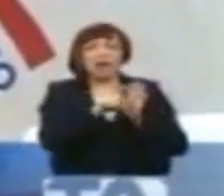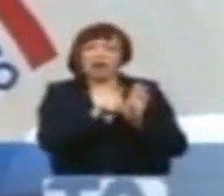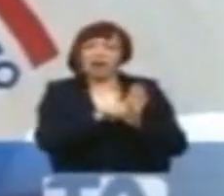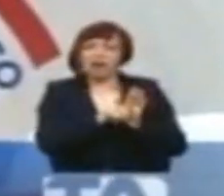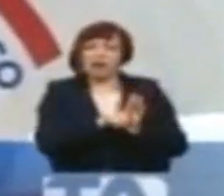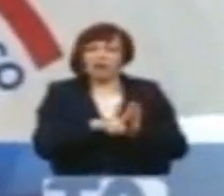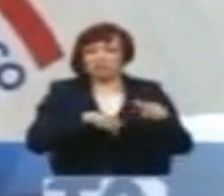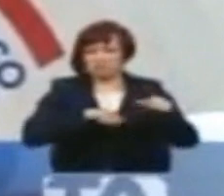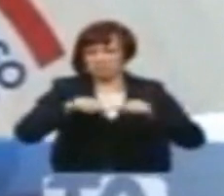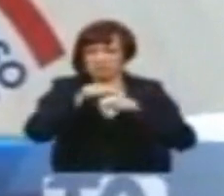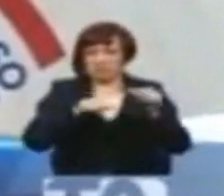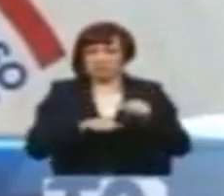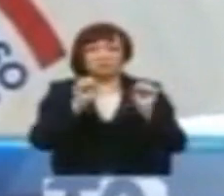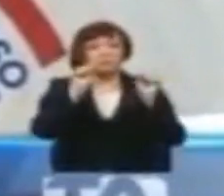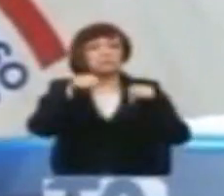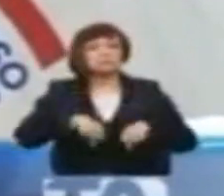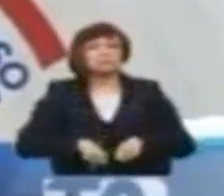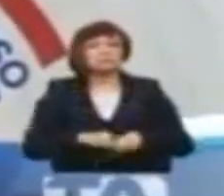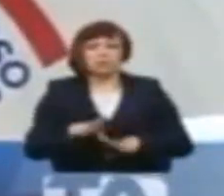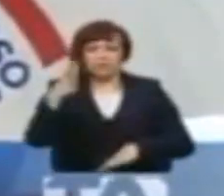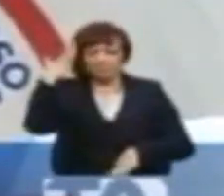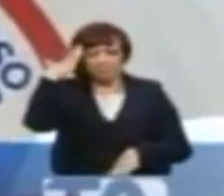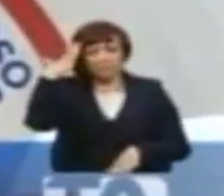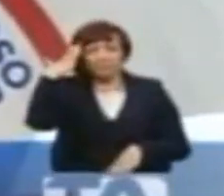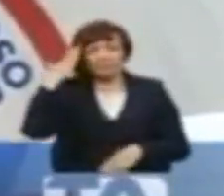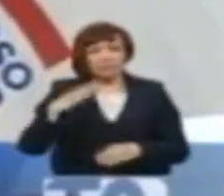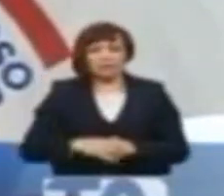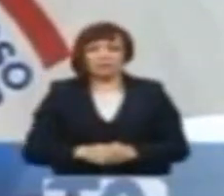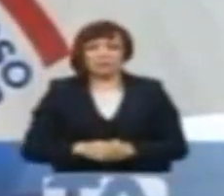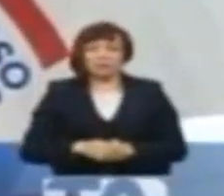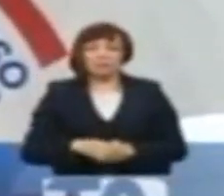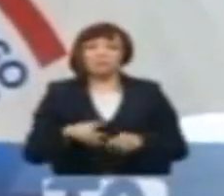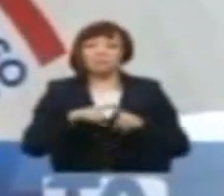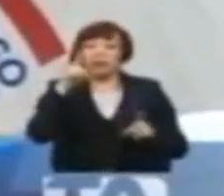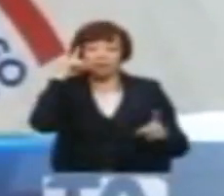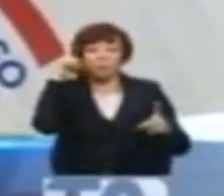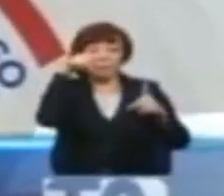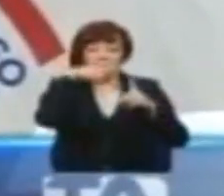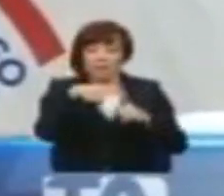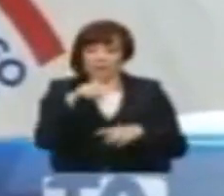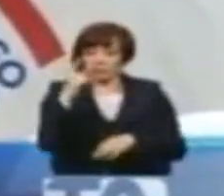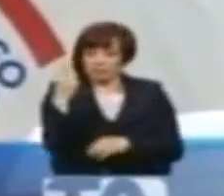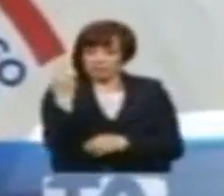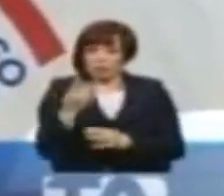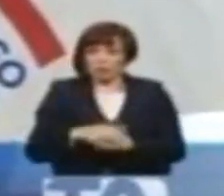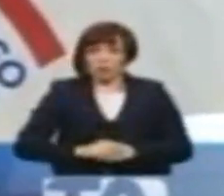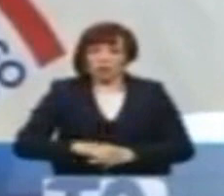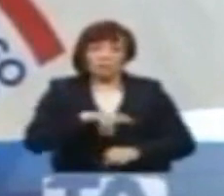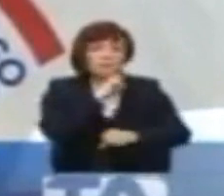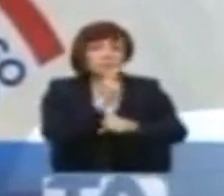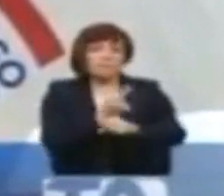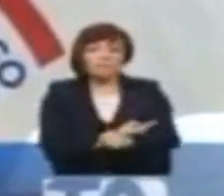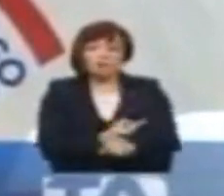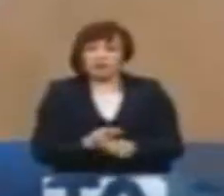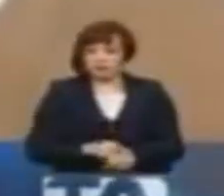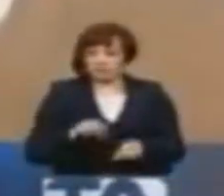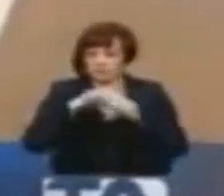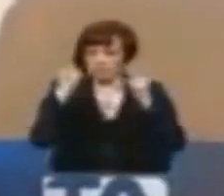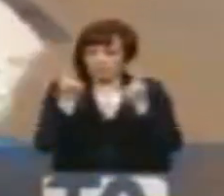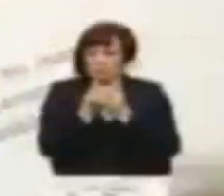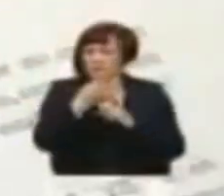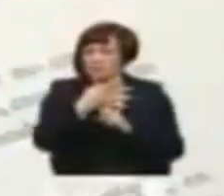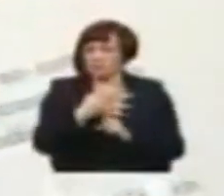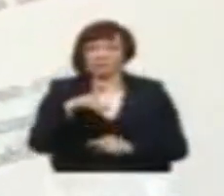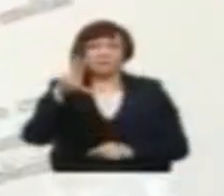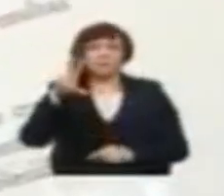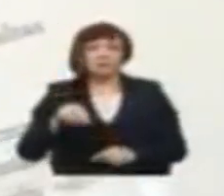administra justicia en materia electoral y que no tiene por finalidad ni posicionarse ni fortalecer el tema de redes virtuales. Dos